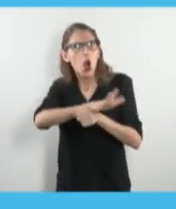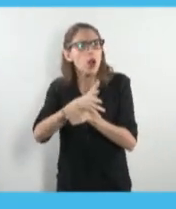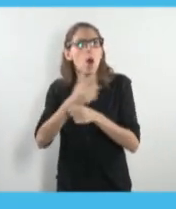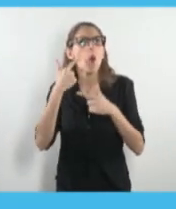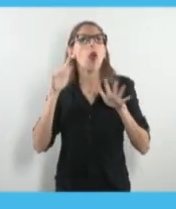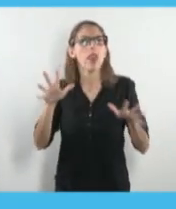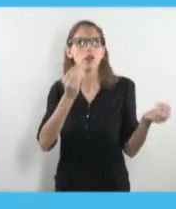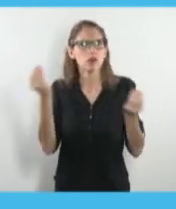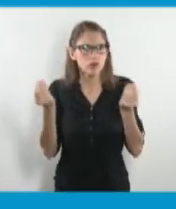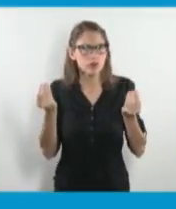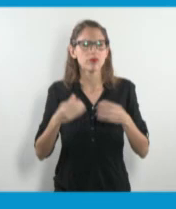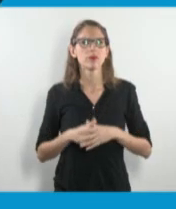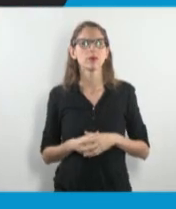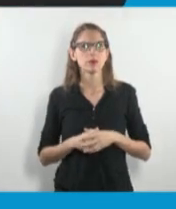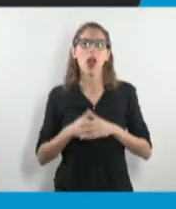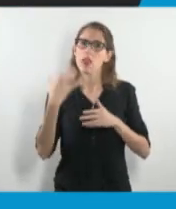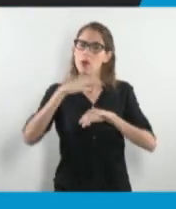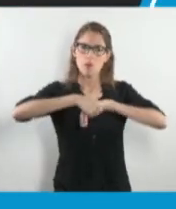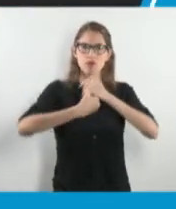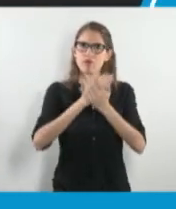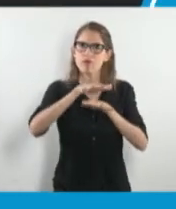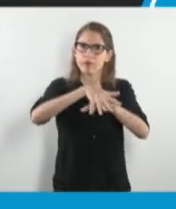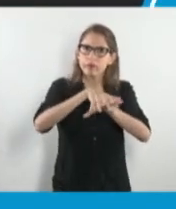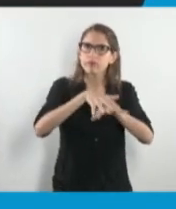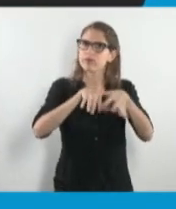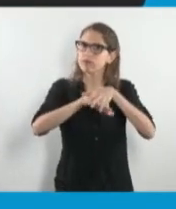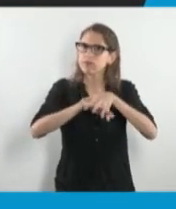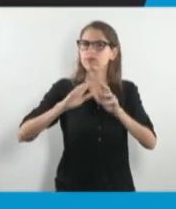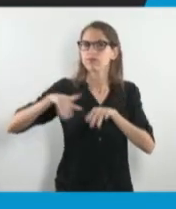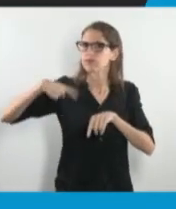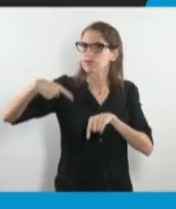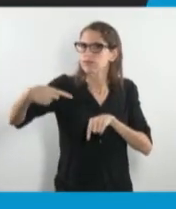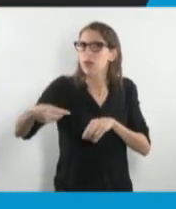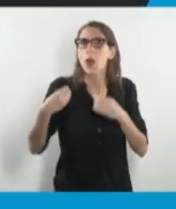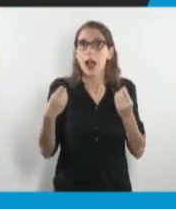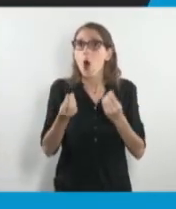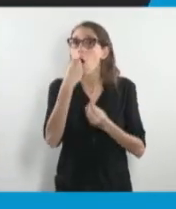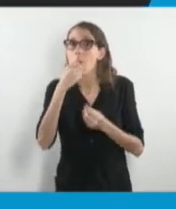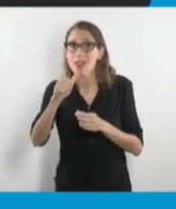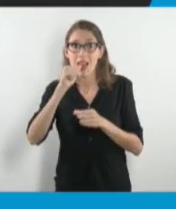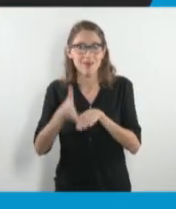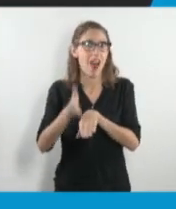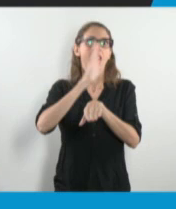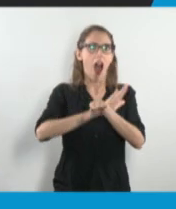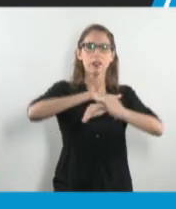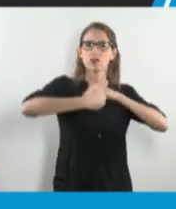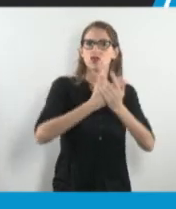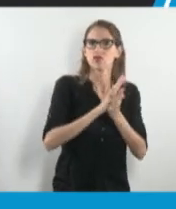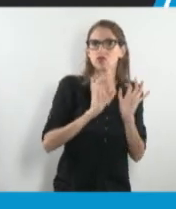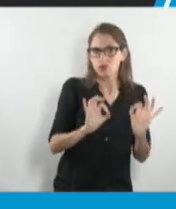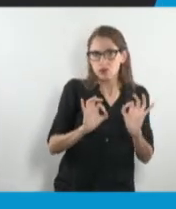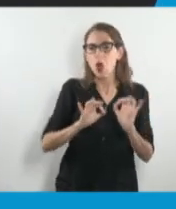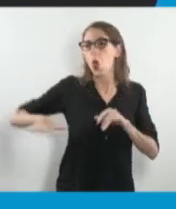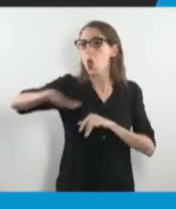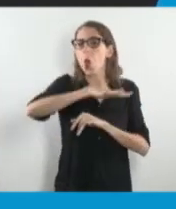el coronavirus? Lavarse las manos frecuentemente, sobre todo antes de ingerir alimentos y bebidas y luego del contacto